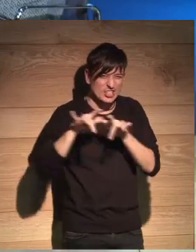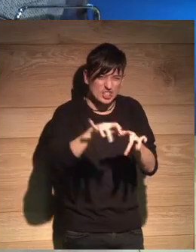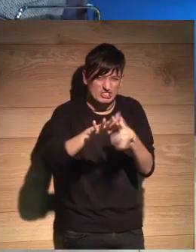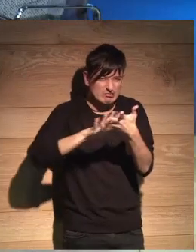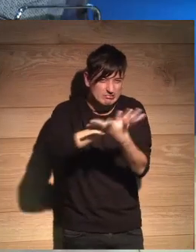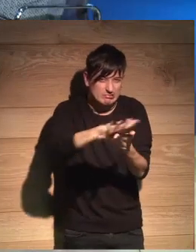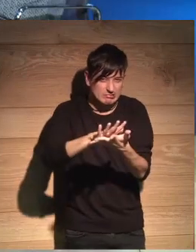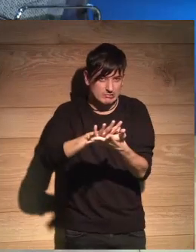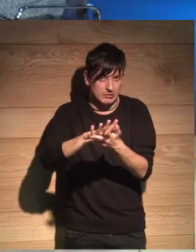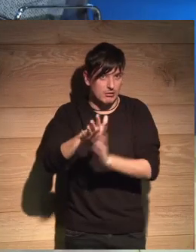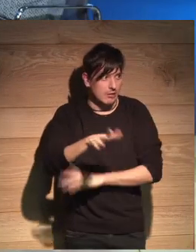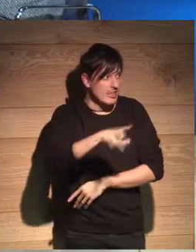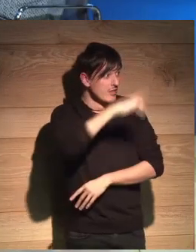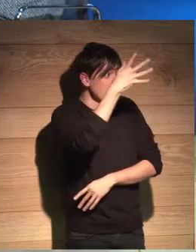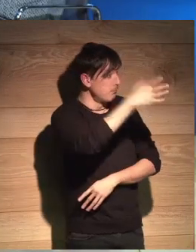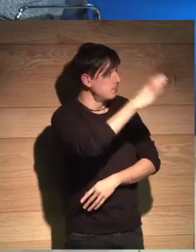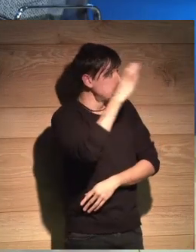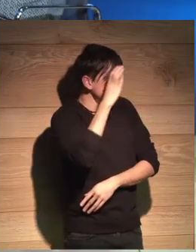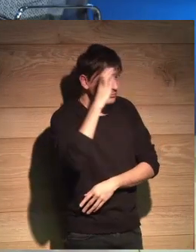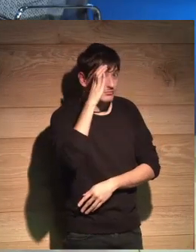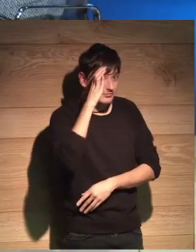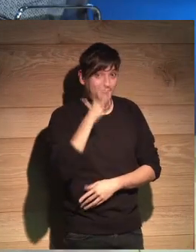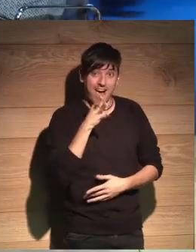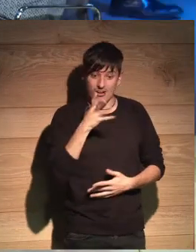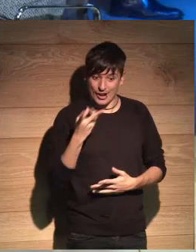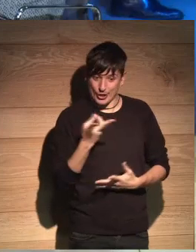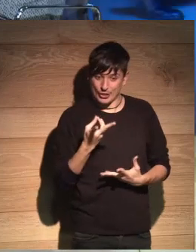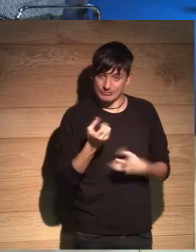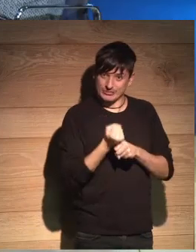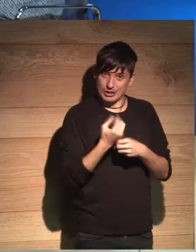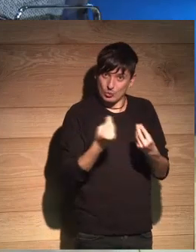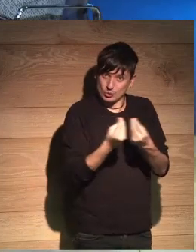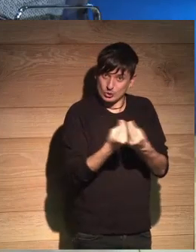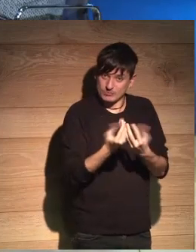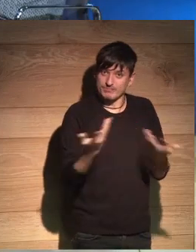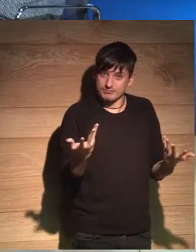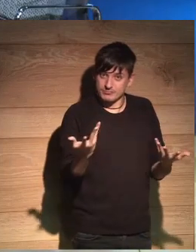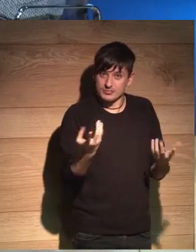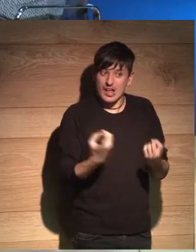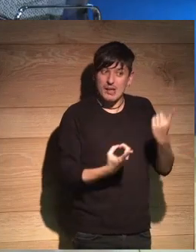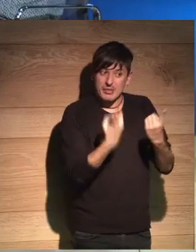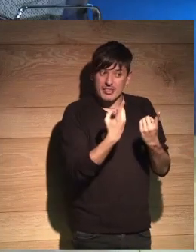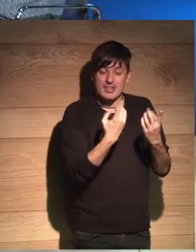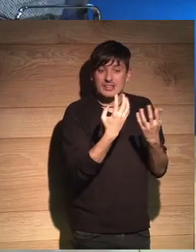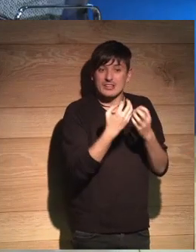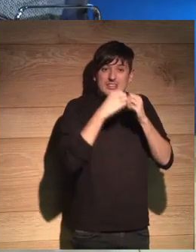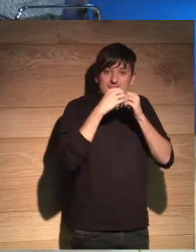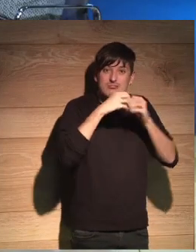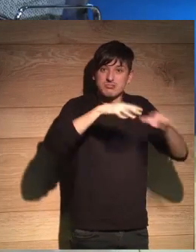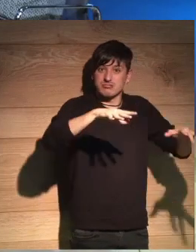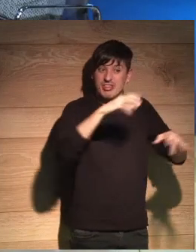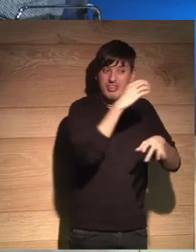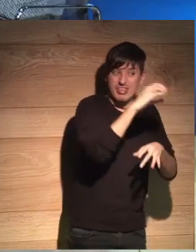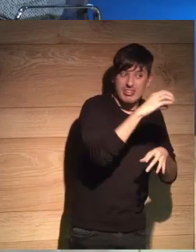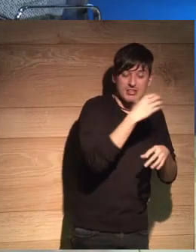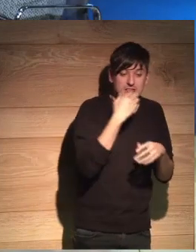idea. Y ahora ya estamos trabajando en conjunto. Entonces la divulgación de la ciencia a veces sirve, cuando el científico divulga